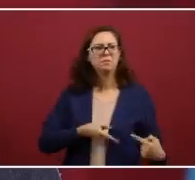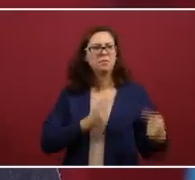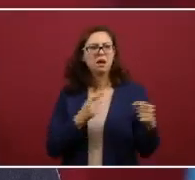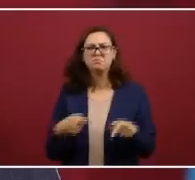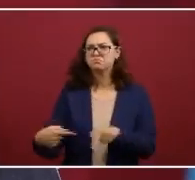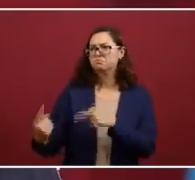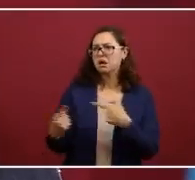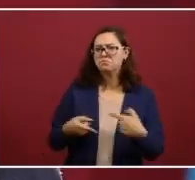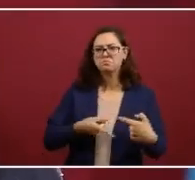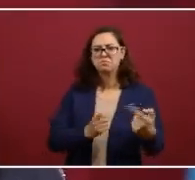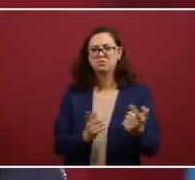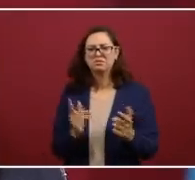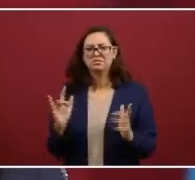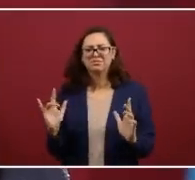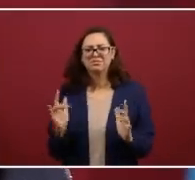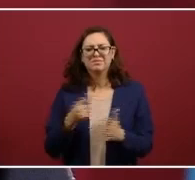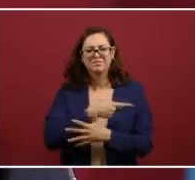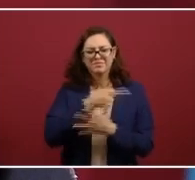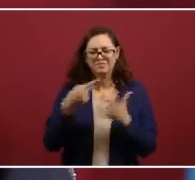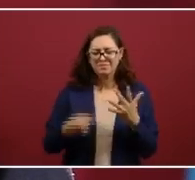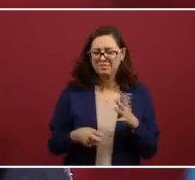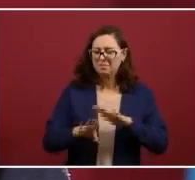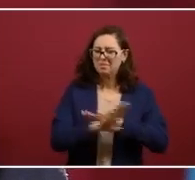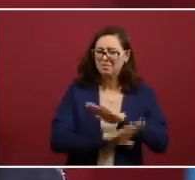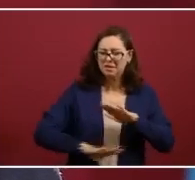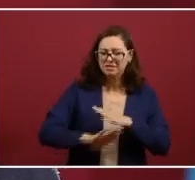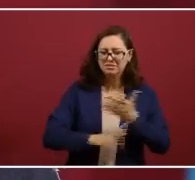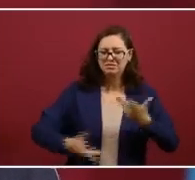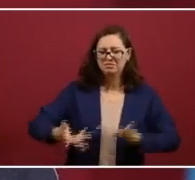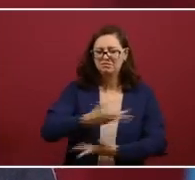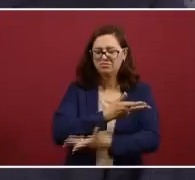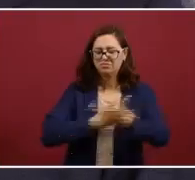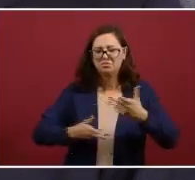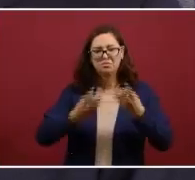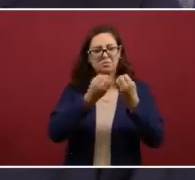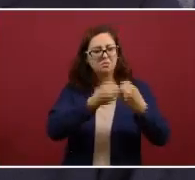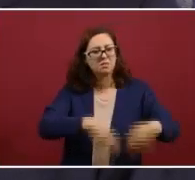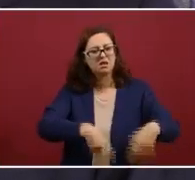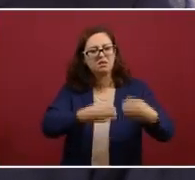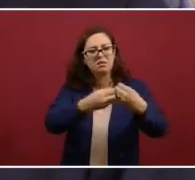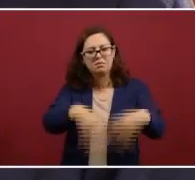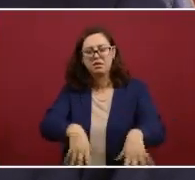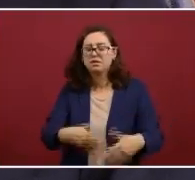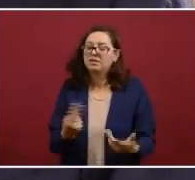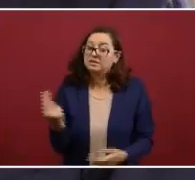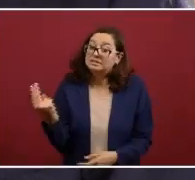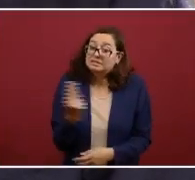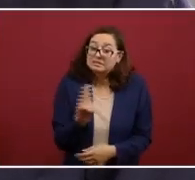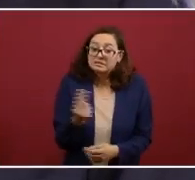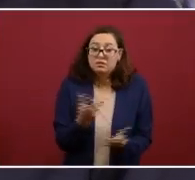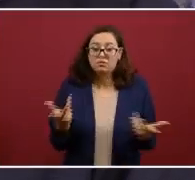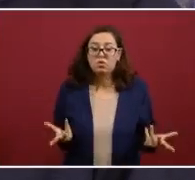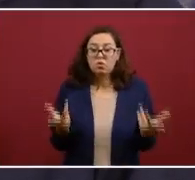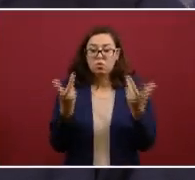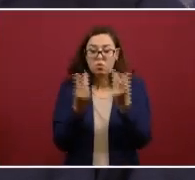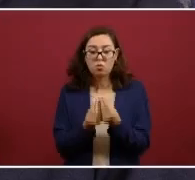están poniendo en cuestión principios básicos de convivencia. Tenemos que ir de la mano en la promoción de temas